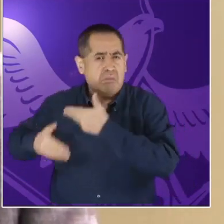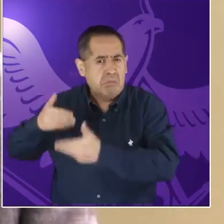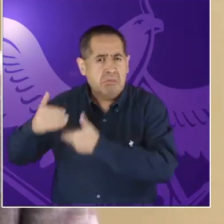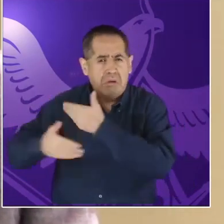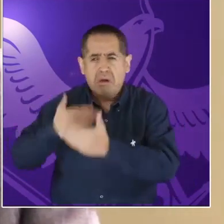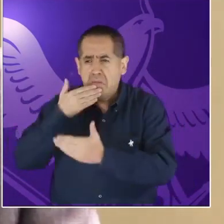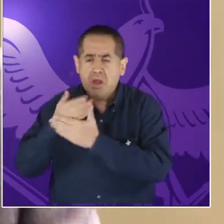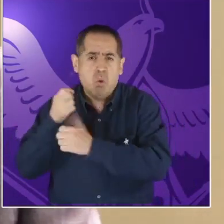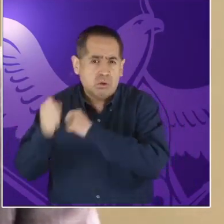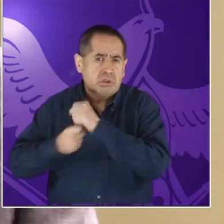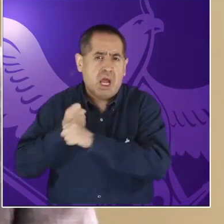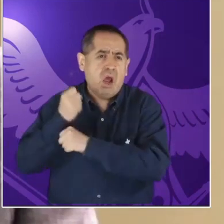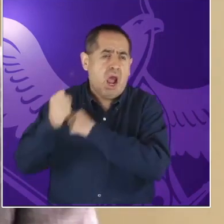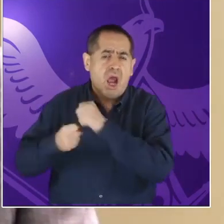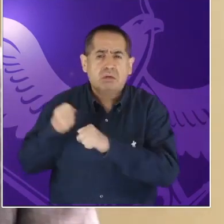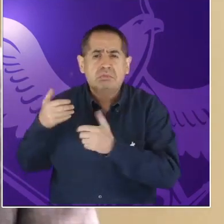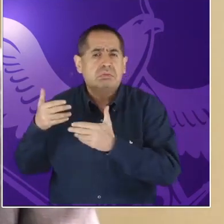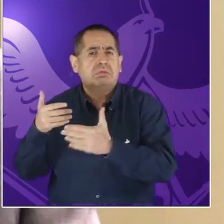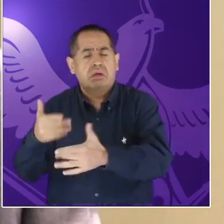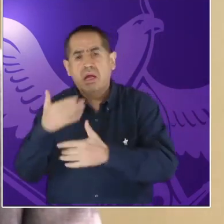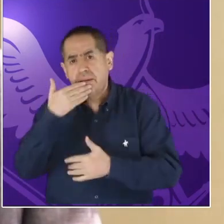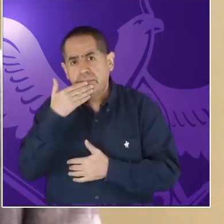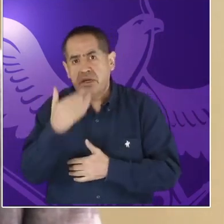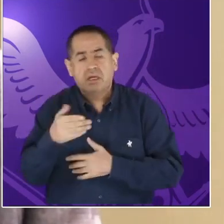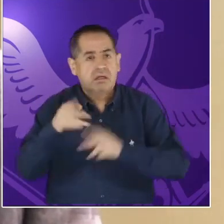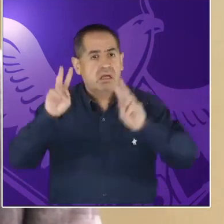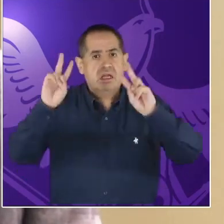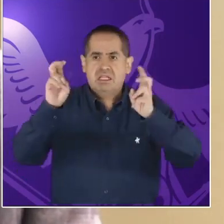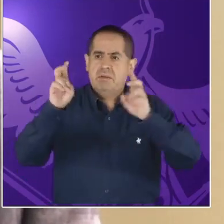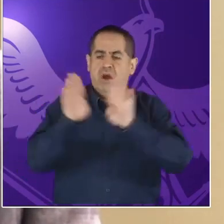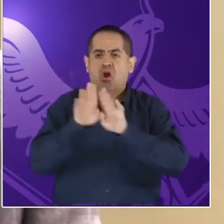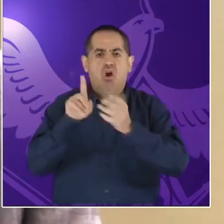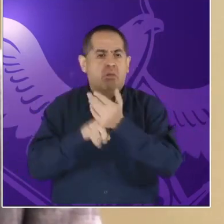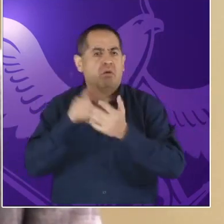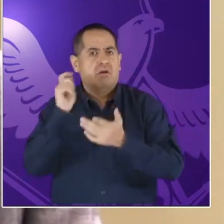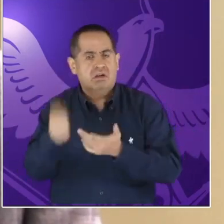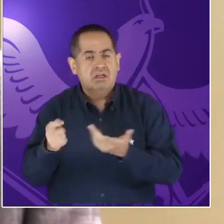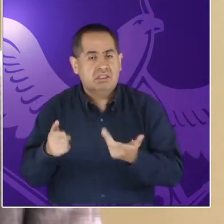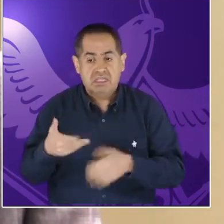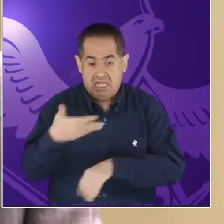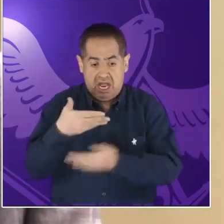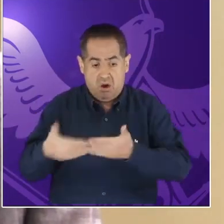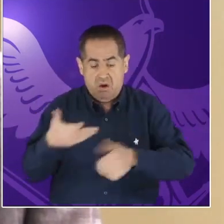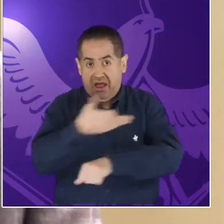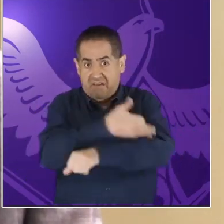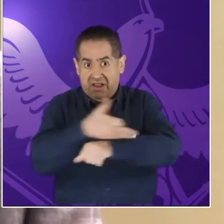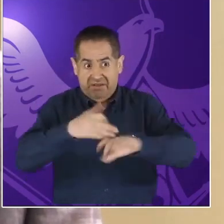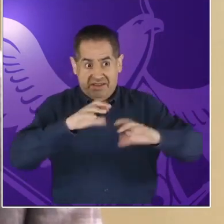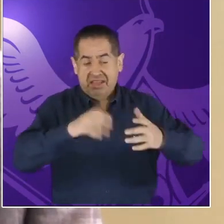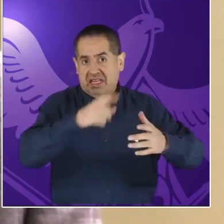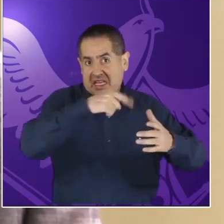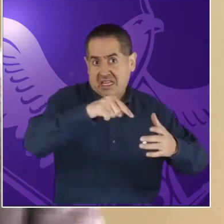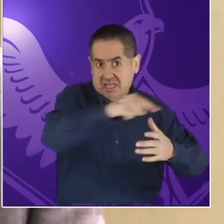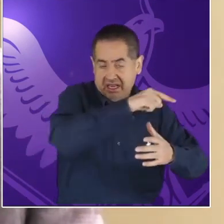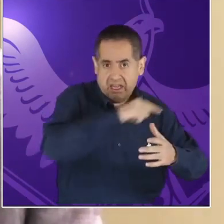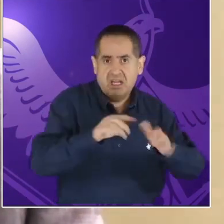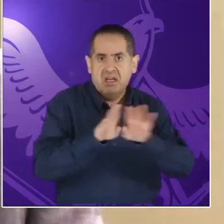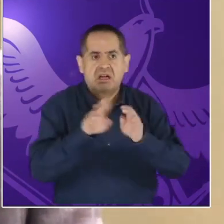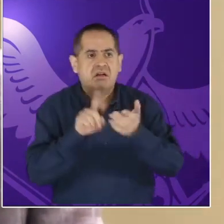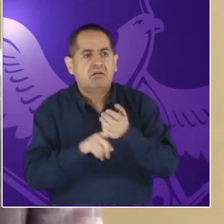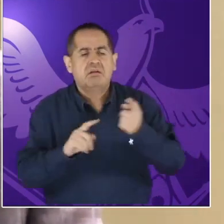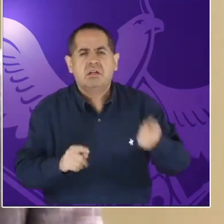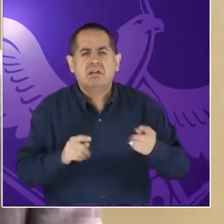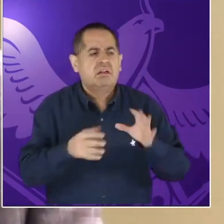los años han impactado muchísimo en el tema de la forma en que ahora las familias, las